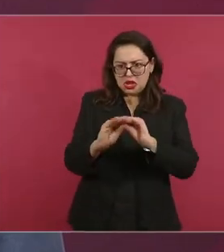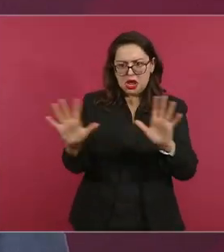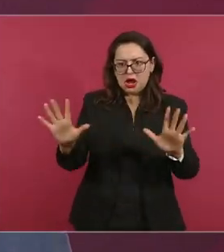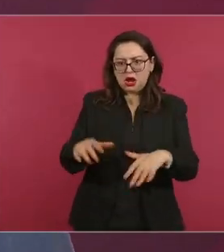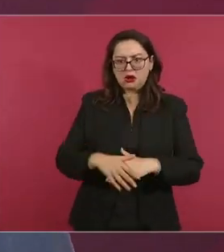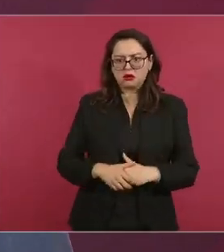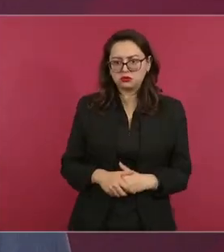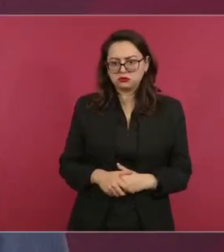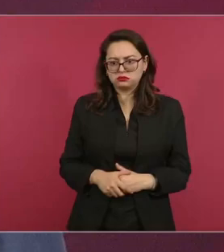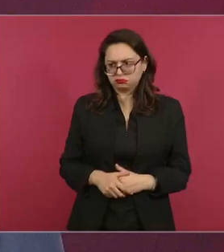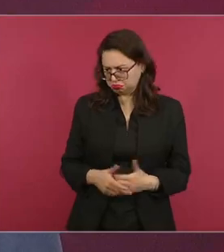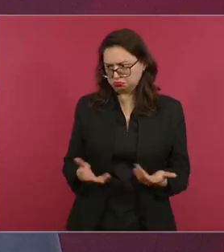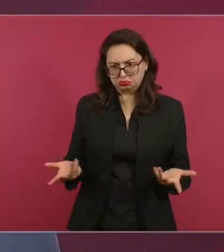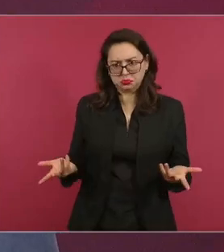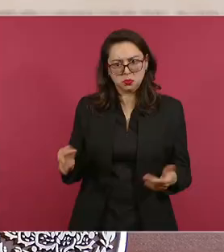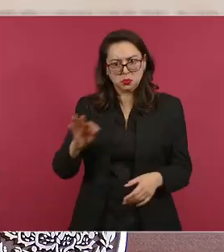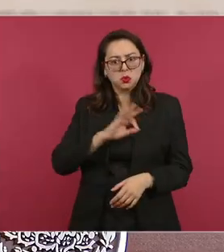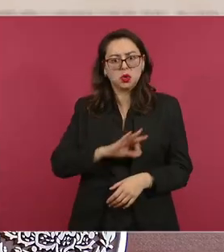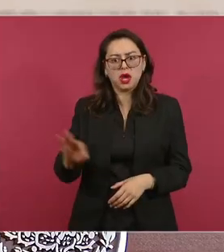¿Por qué no?